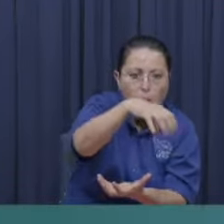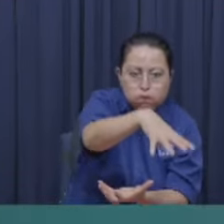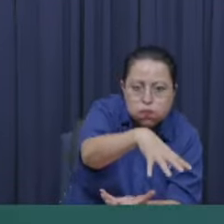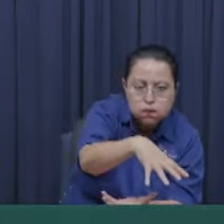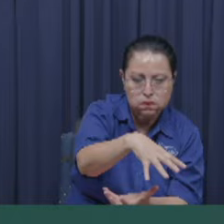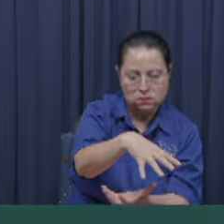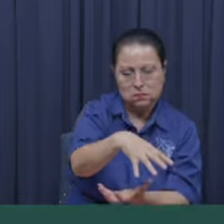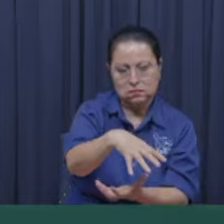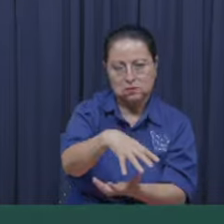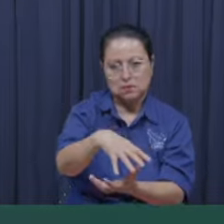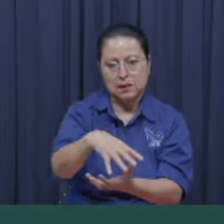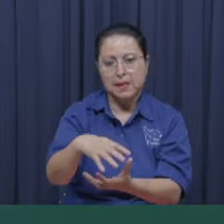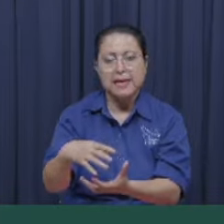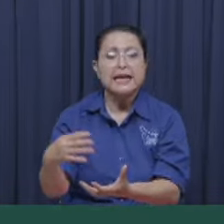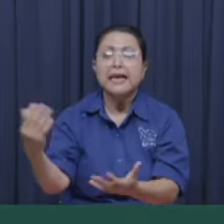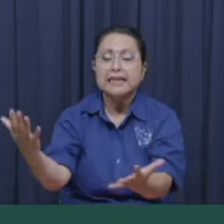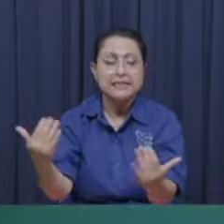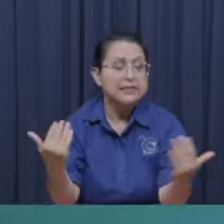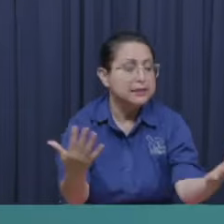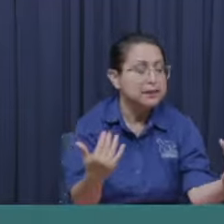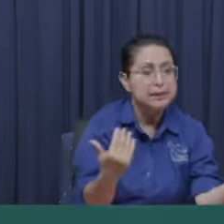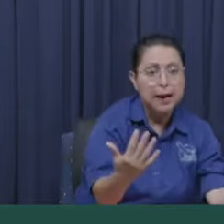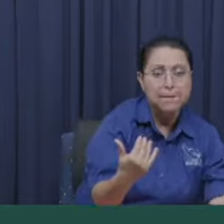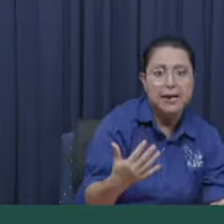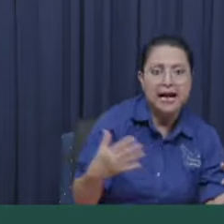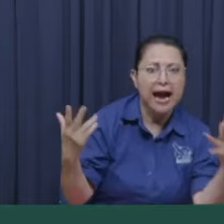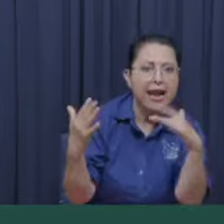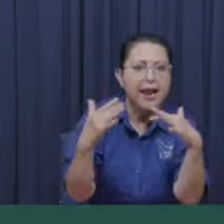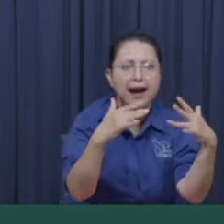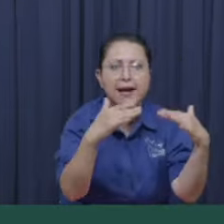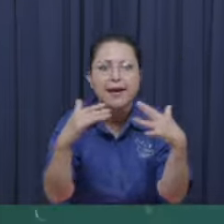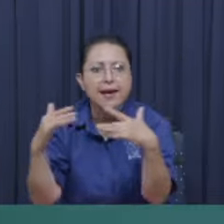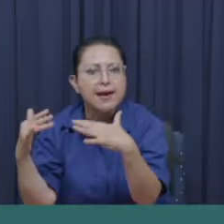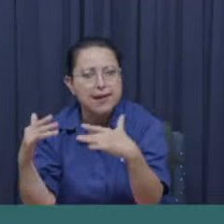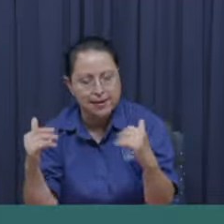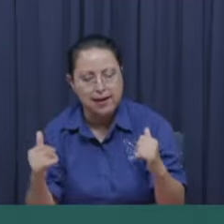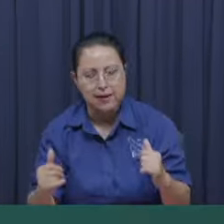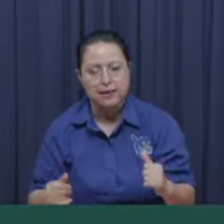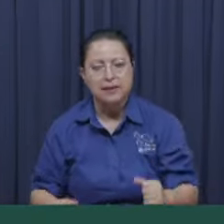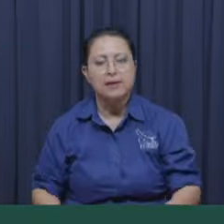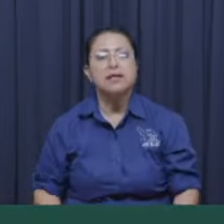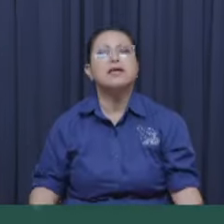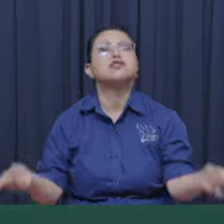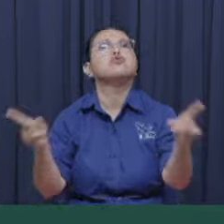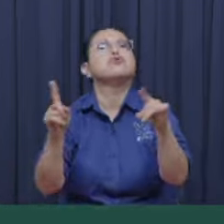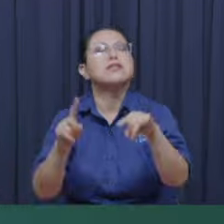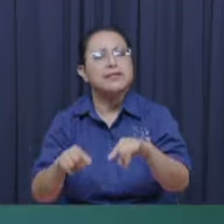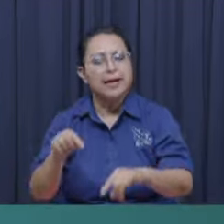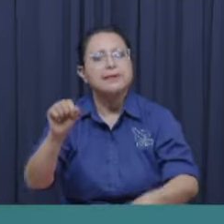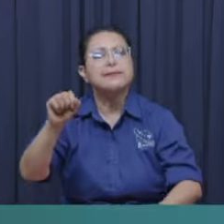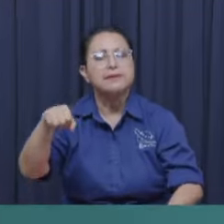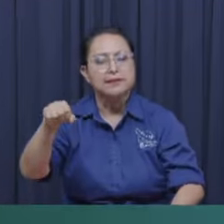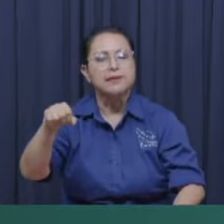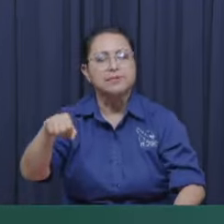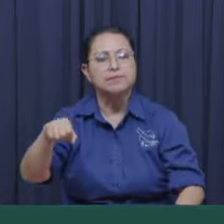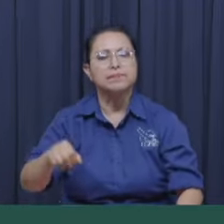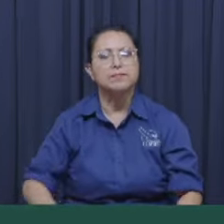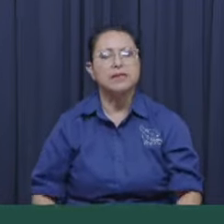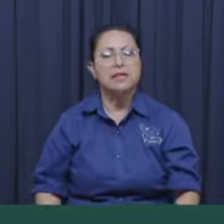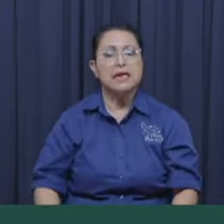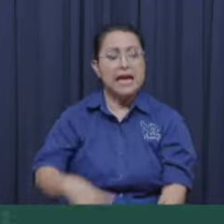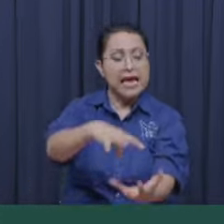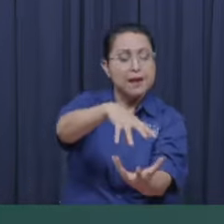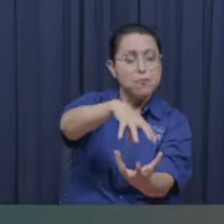a la gran guerra del gran día del Dios Todopoderoso. Eso tiene que pasar sí o sí. La humanidad,